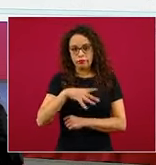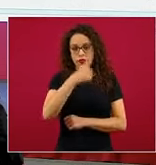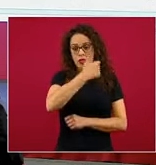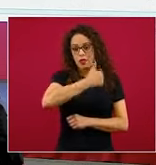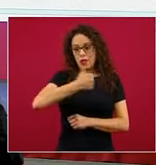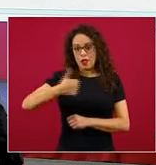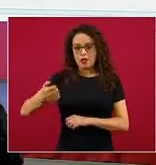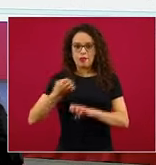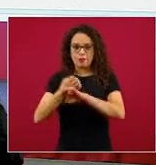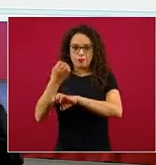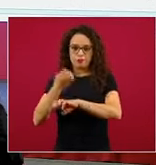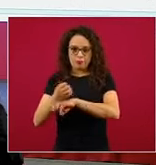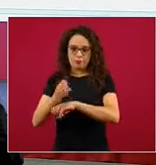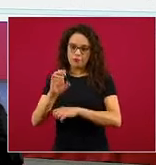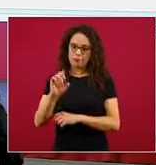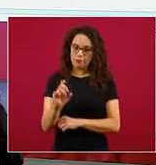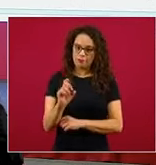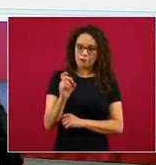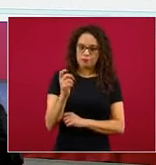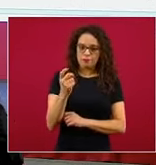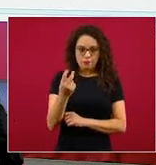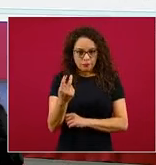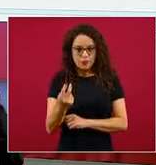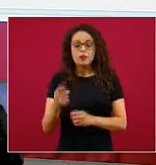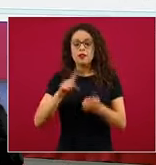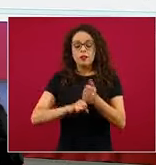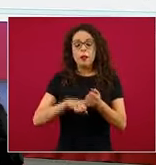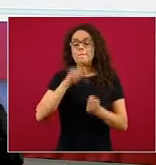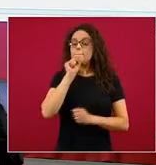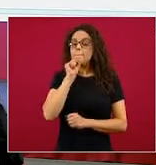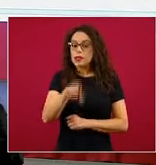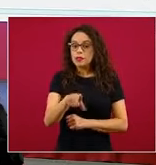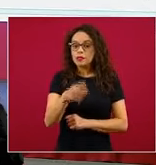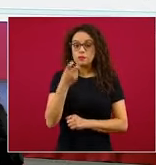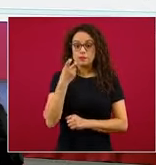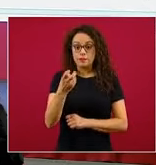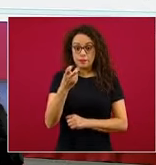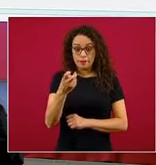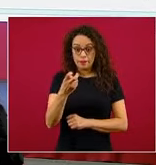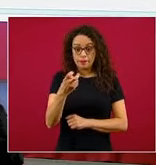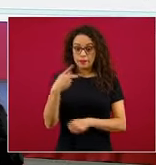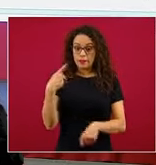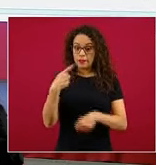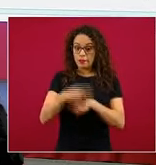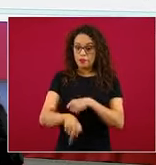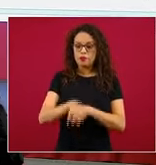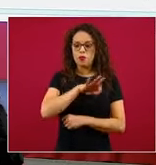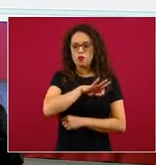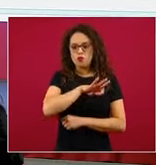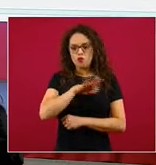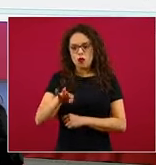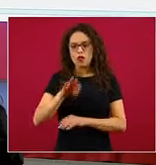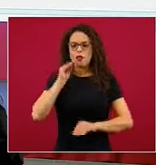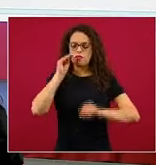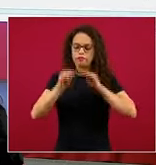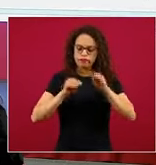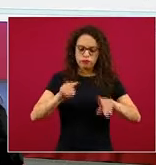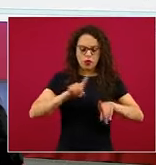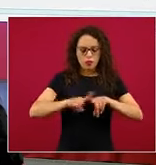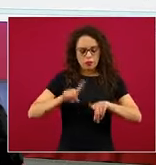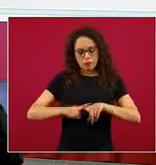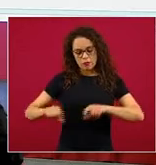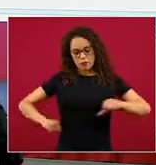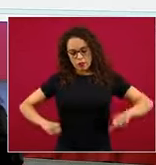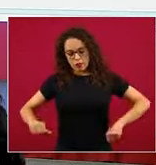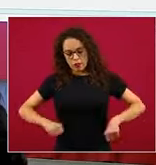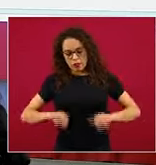entidades federativas, sino además poder, a través de la medición de este riesgo, implementar aquellas acciones que están